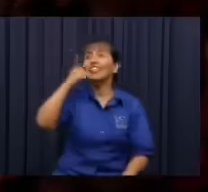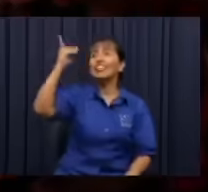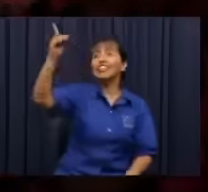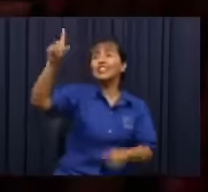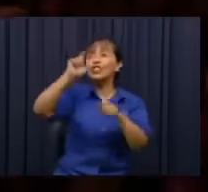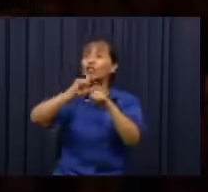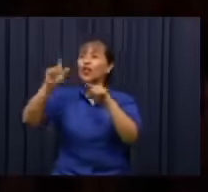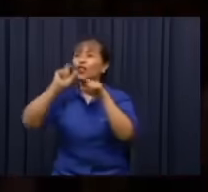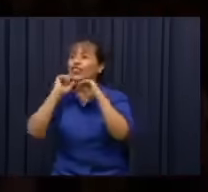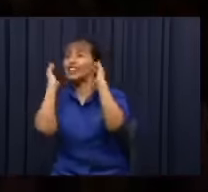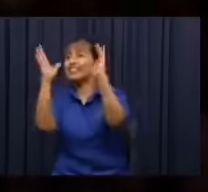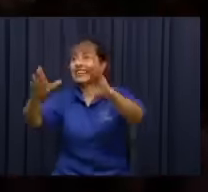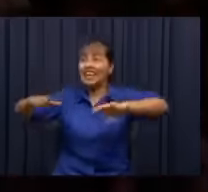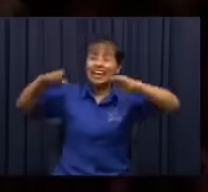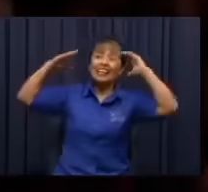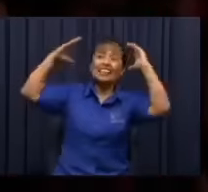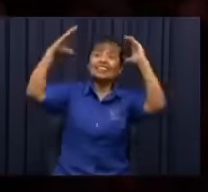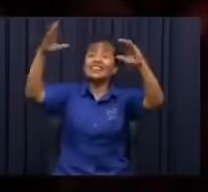que